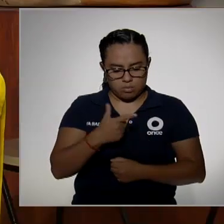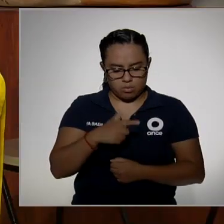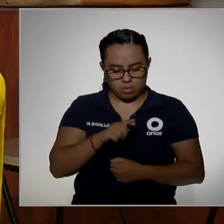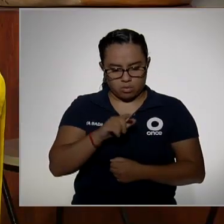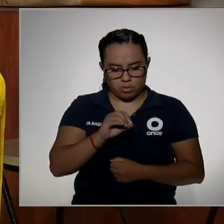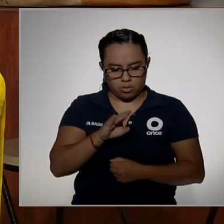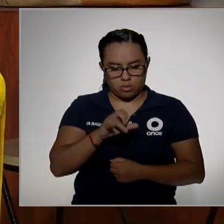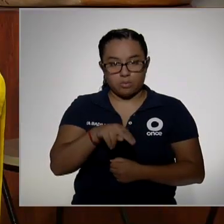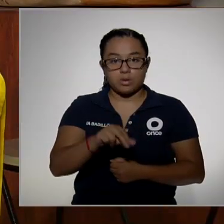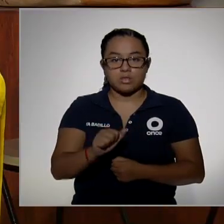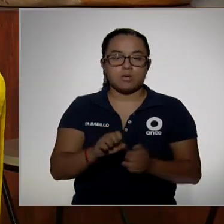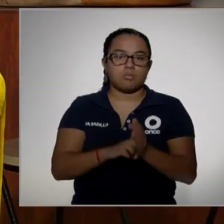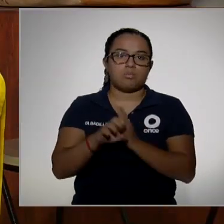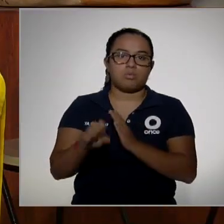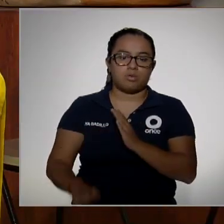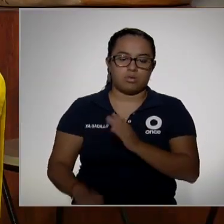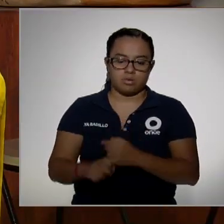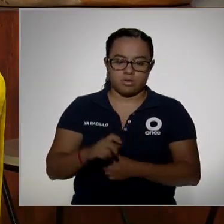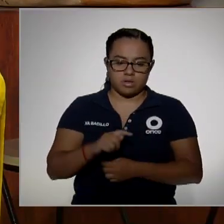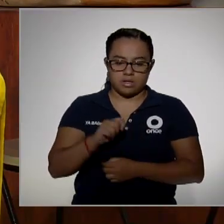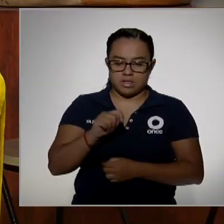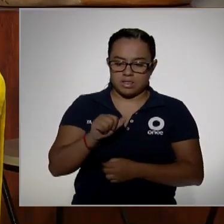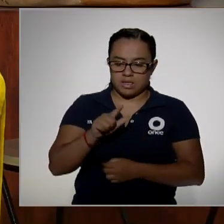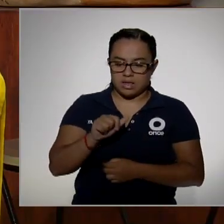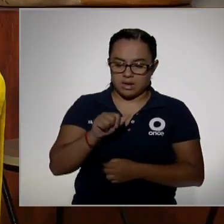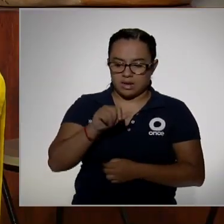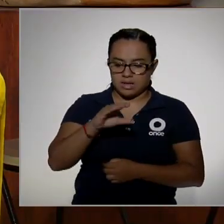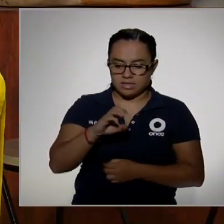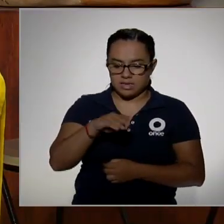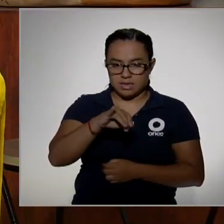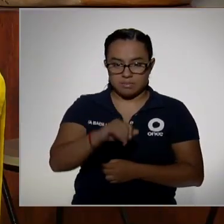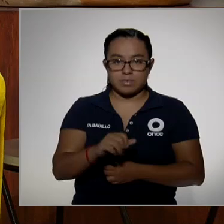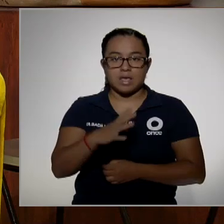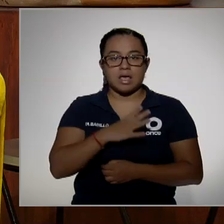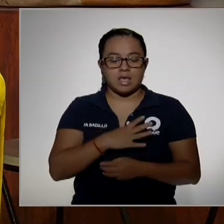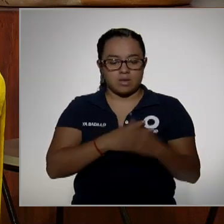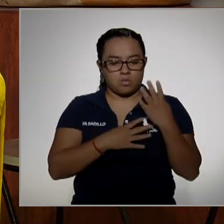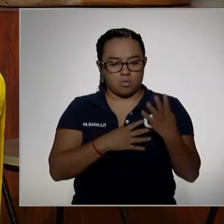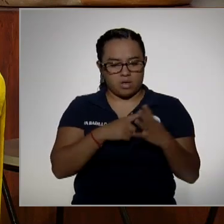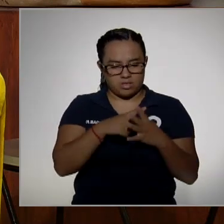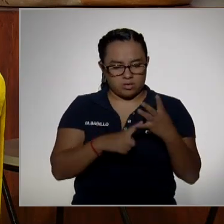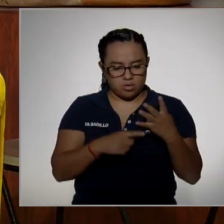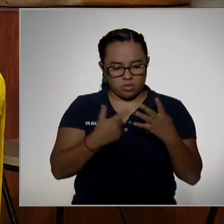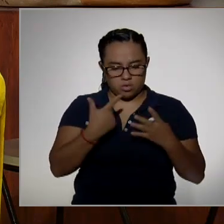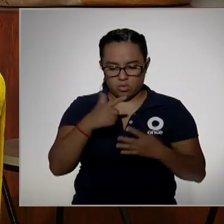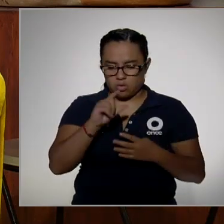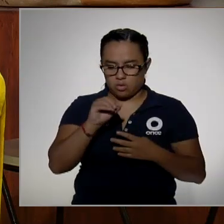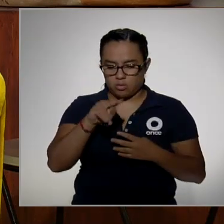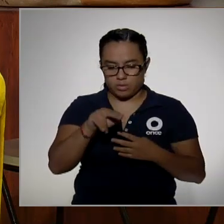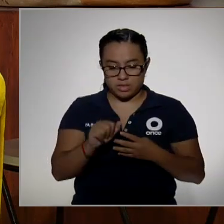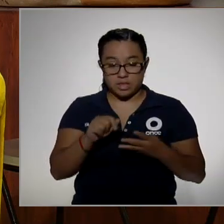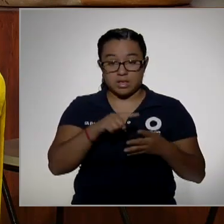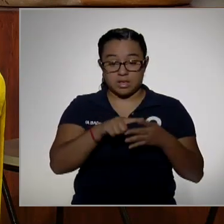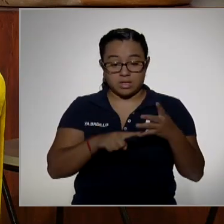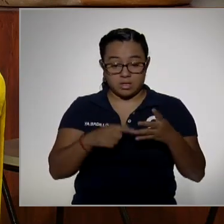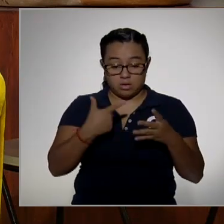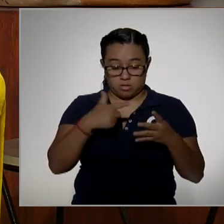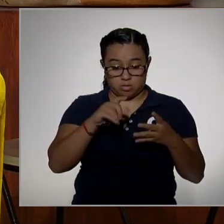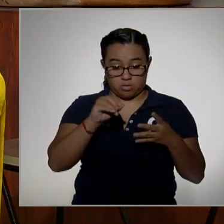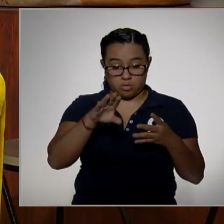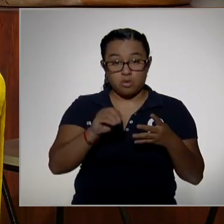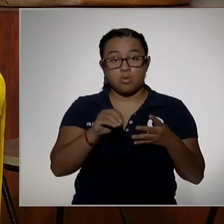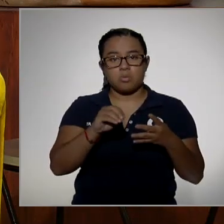un defecto como como lo que llamamos a la semilla la hemoglobina está compuesta por cuatro globitos o cadenas de globina cuando éstos globitos se forman en